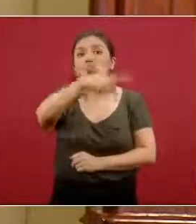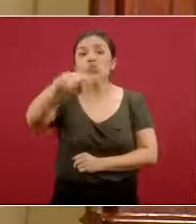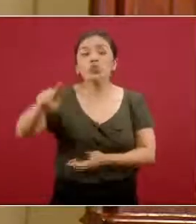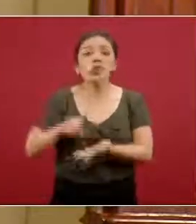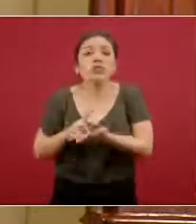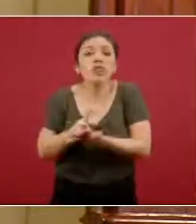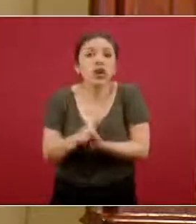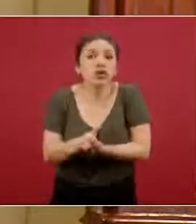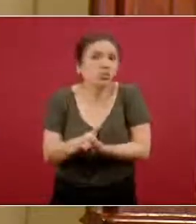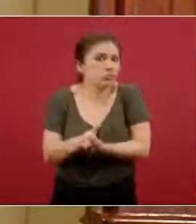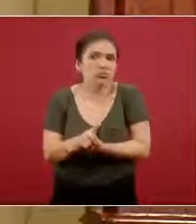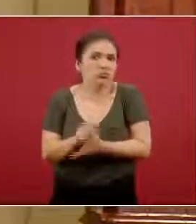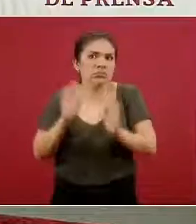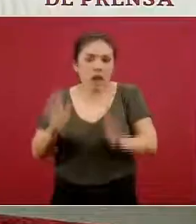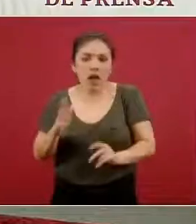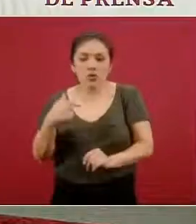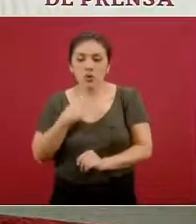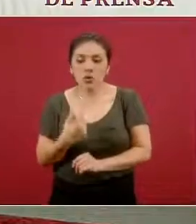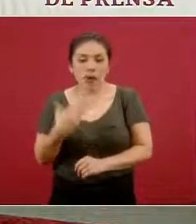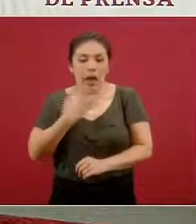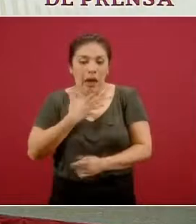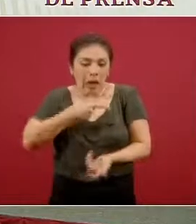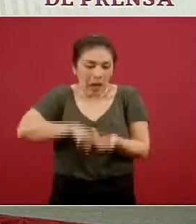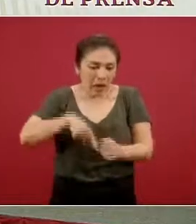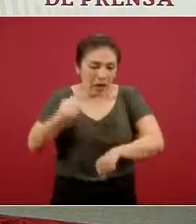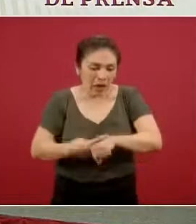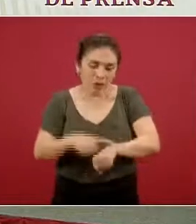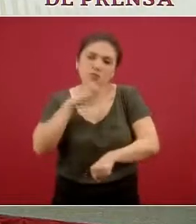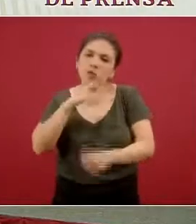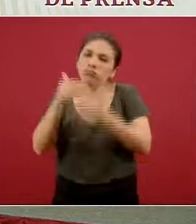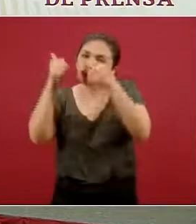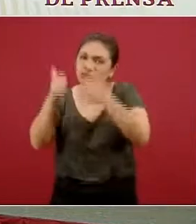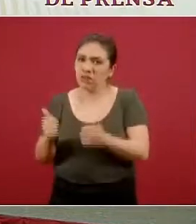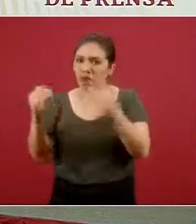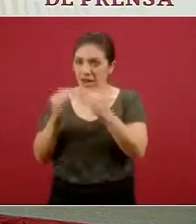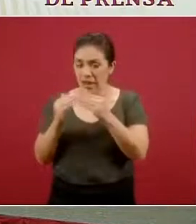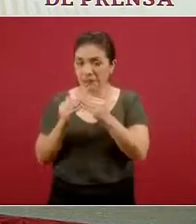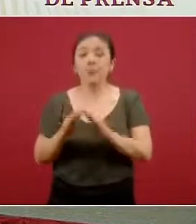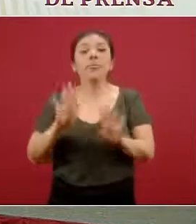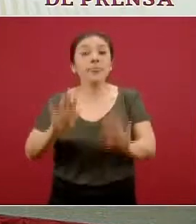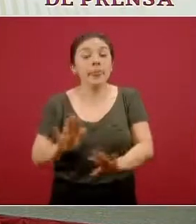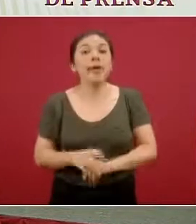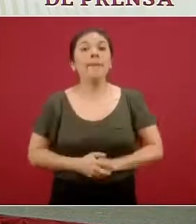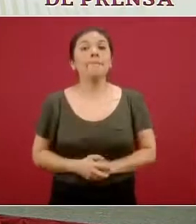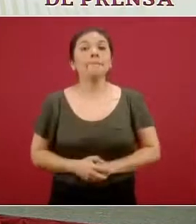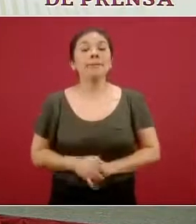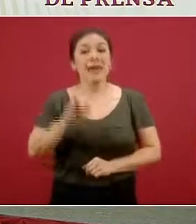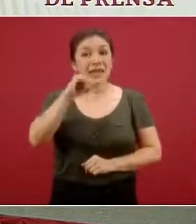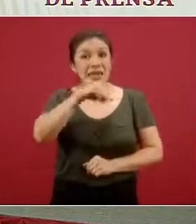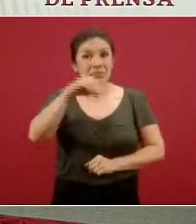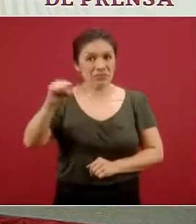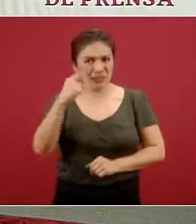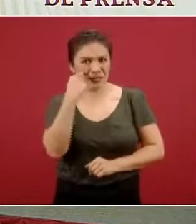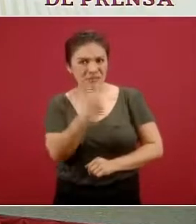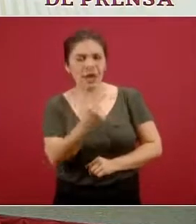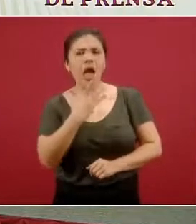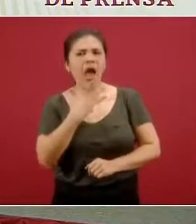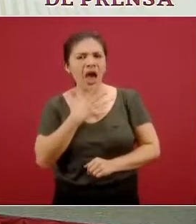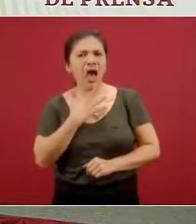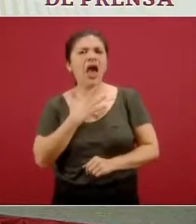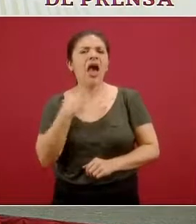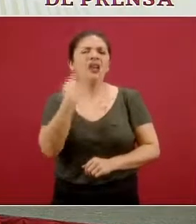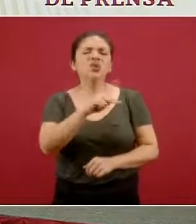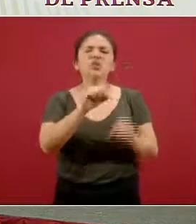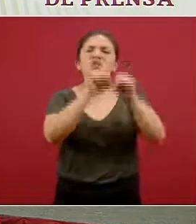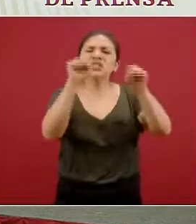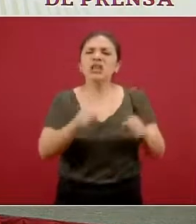estas personas adquirieron de poder autorresguardarse en su casa. Pero entonces, en el caso del IMSS, que además tiene sistemas que